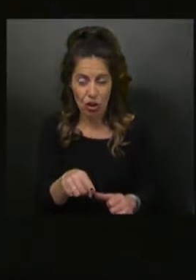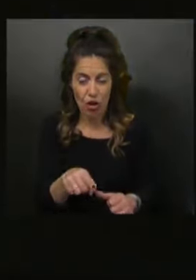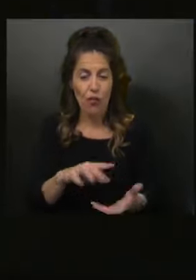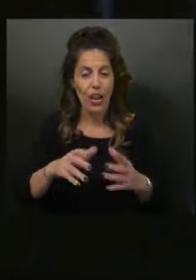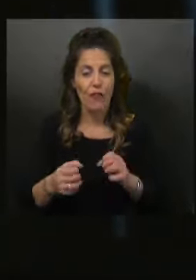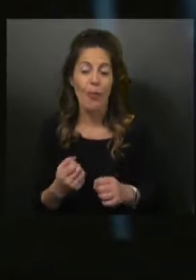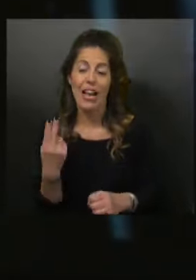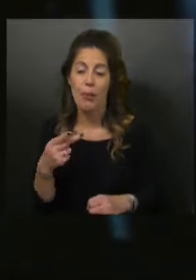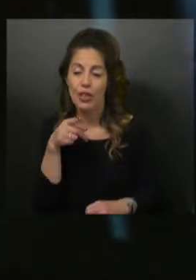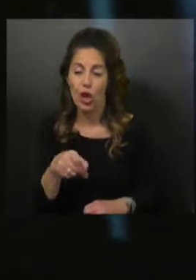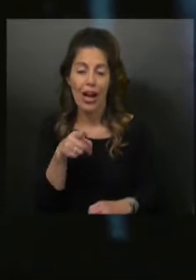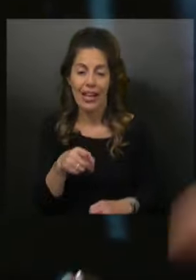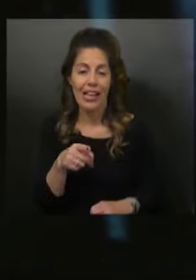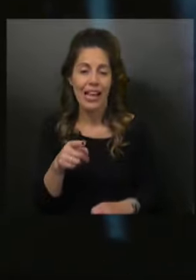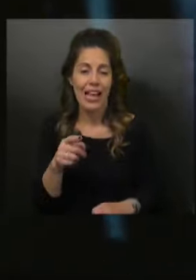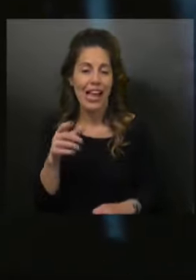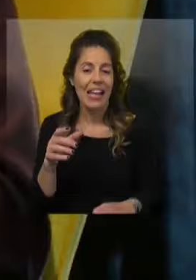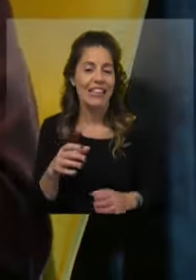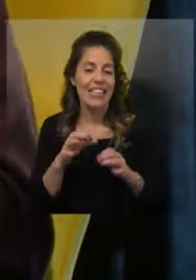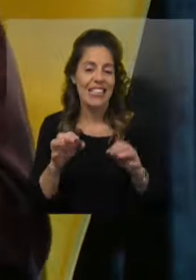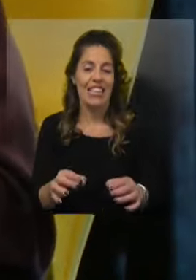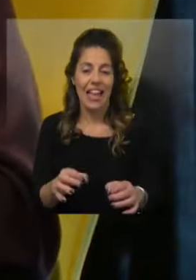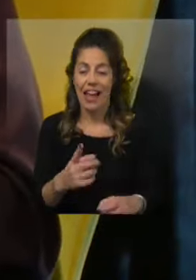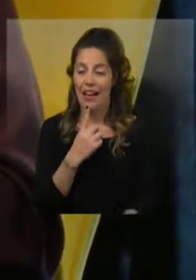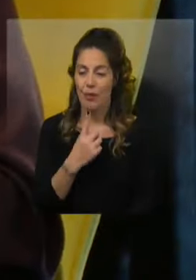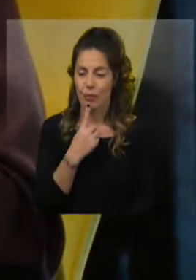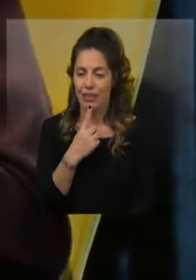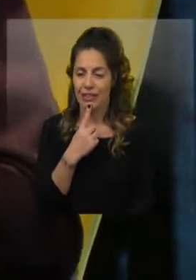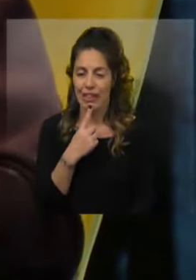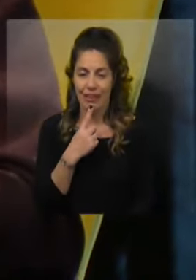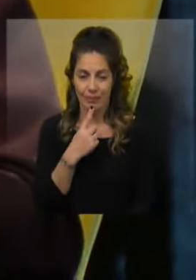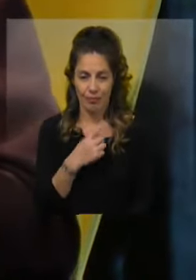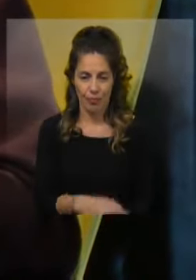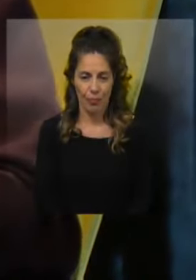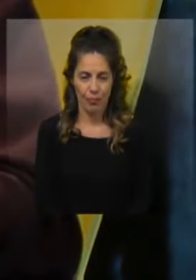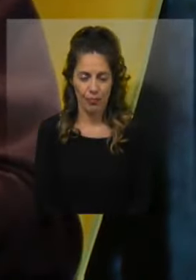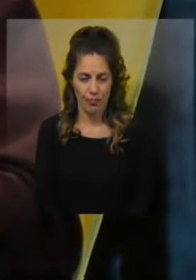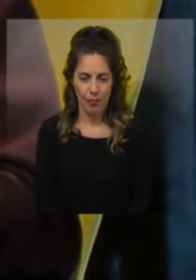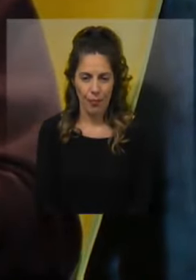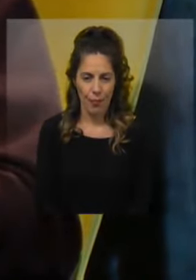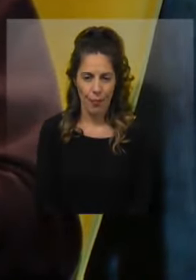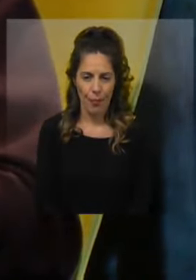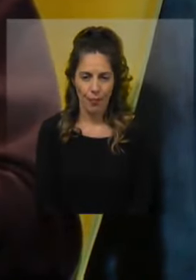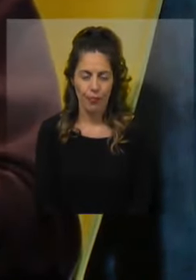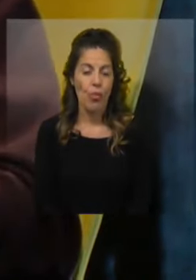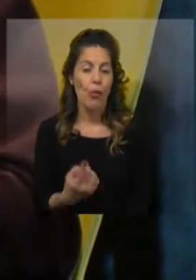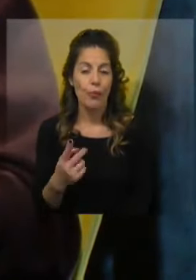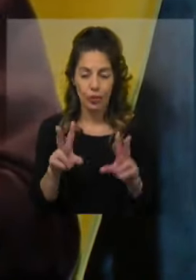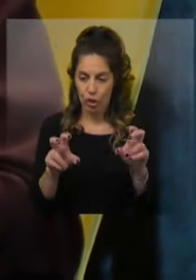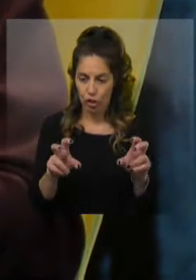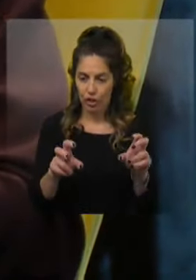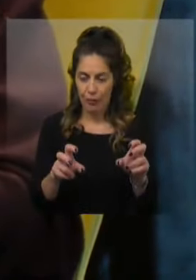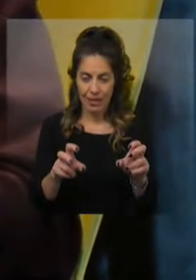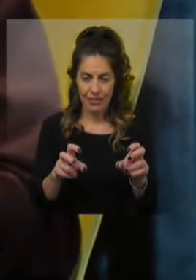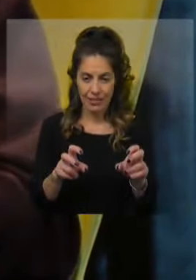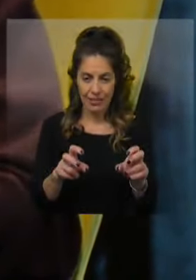le permitió también tener esa esa llegada eh Fernando eh uno de los temas por los cuales vinimos